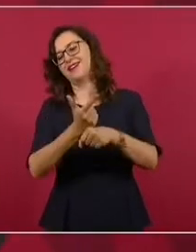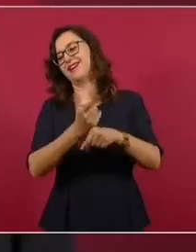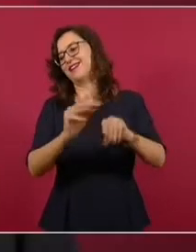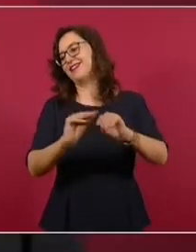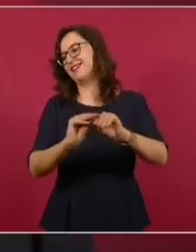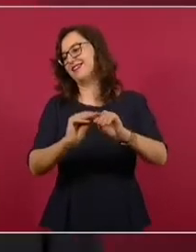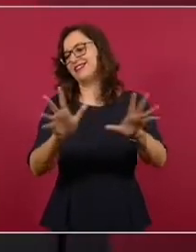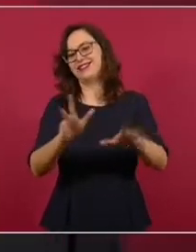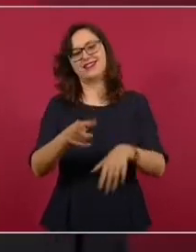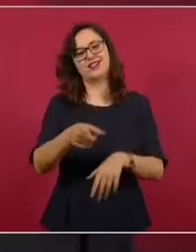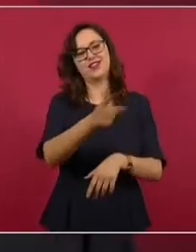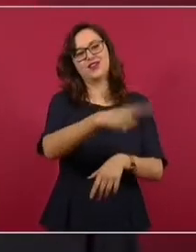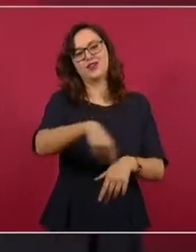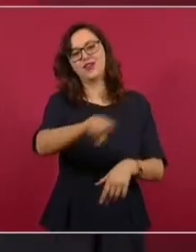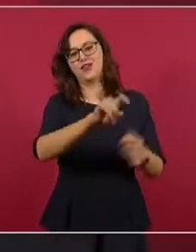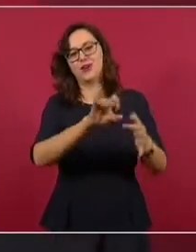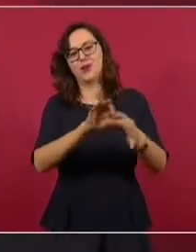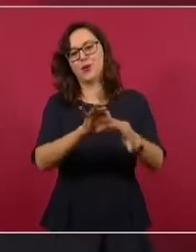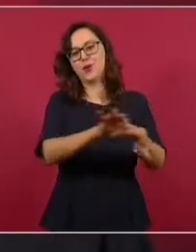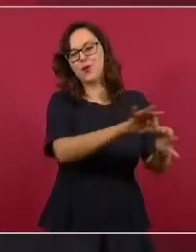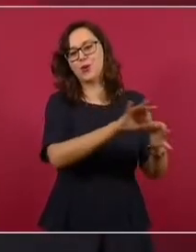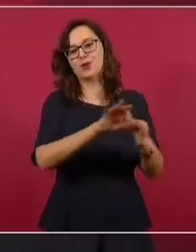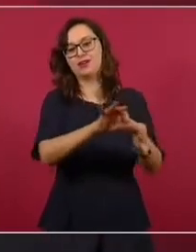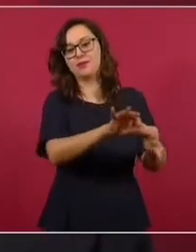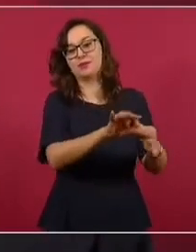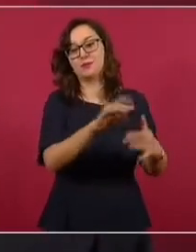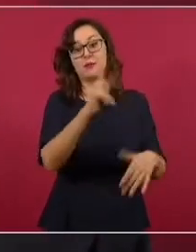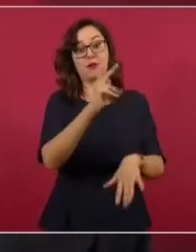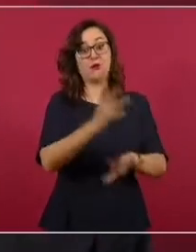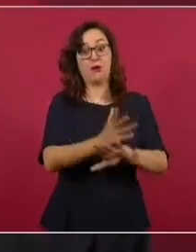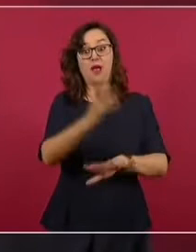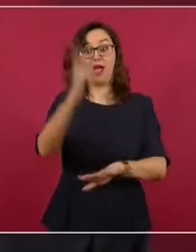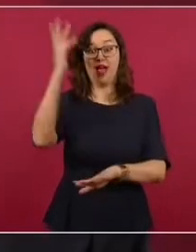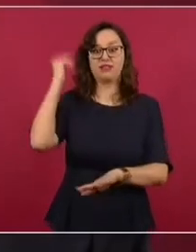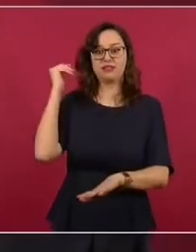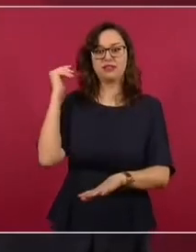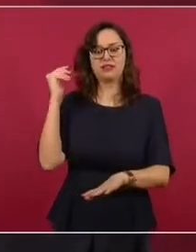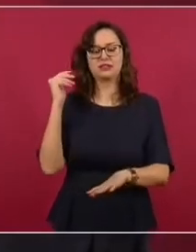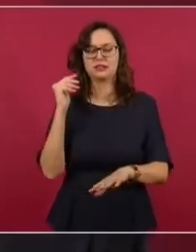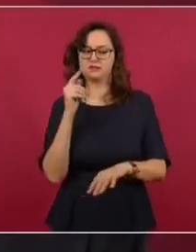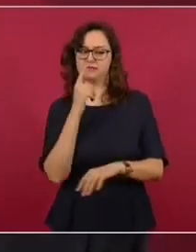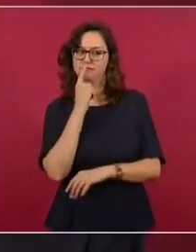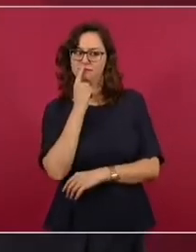y todavía había la duda,